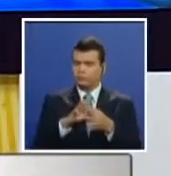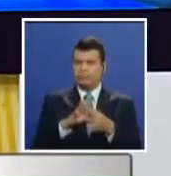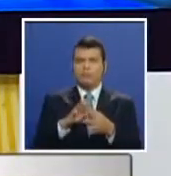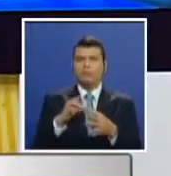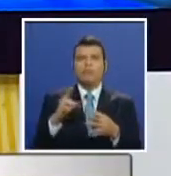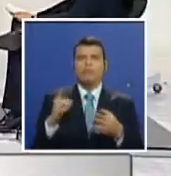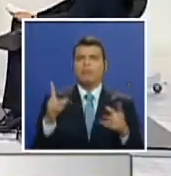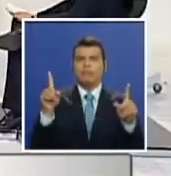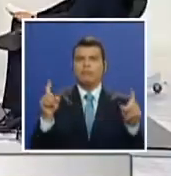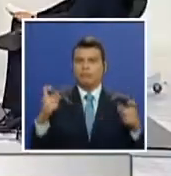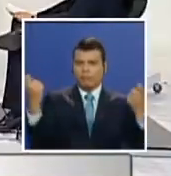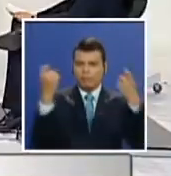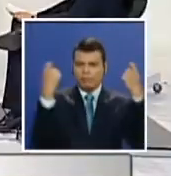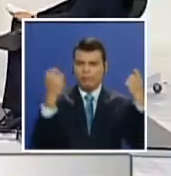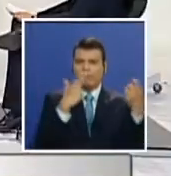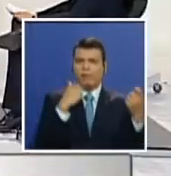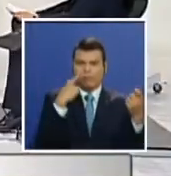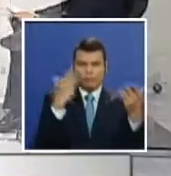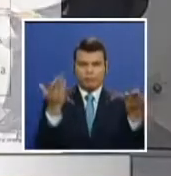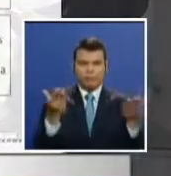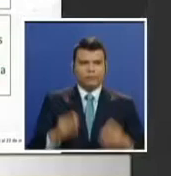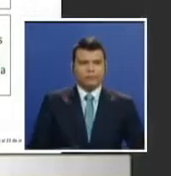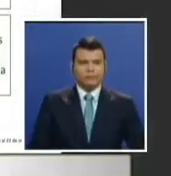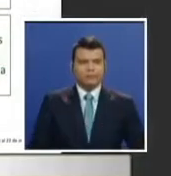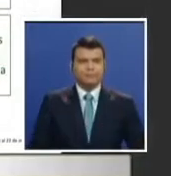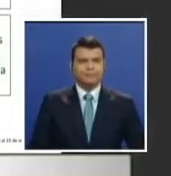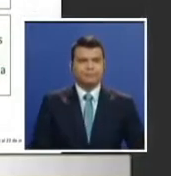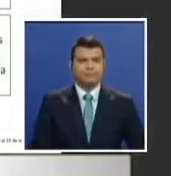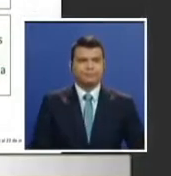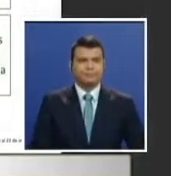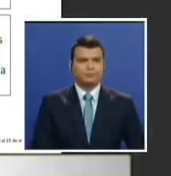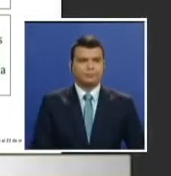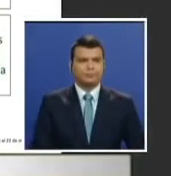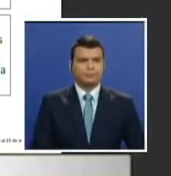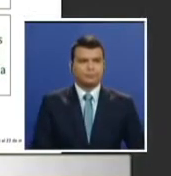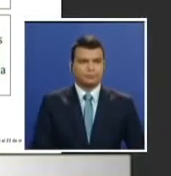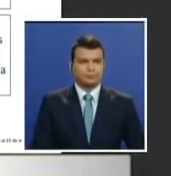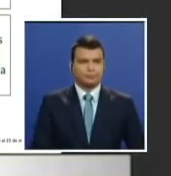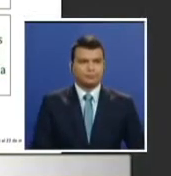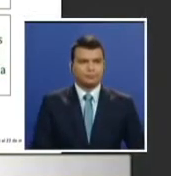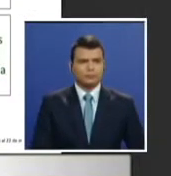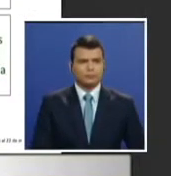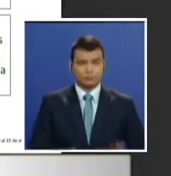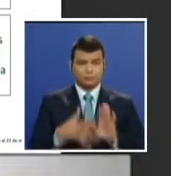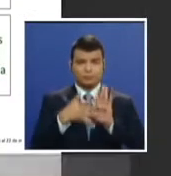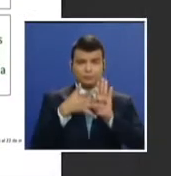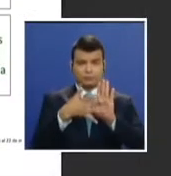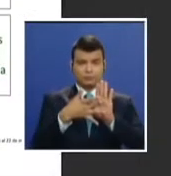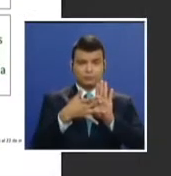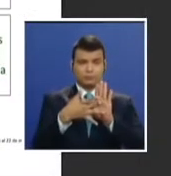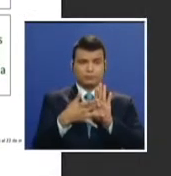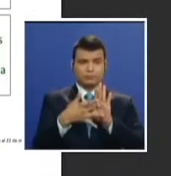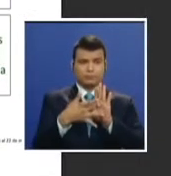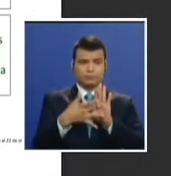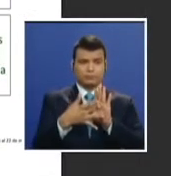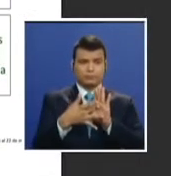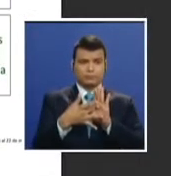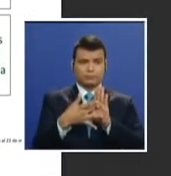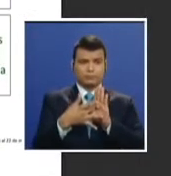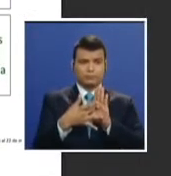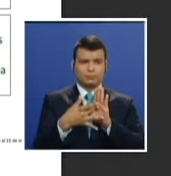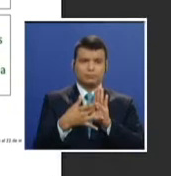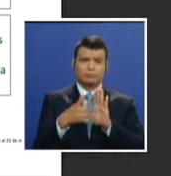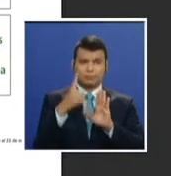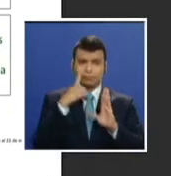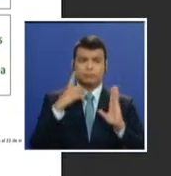con el azúcar mire aquí hay una gráfica si le podemos mostrar que me está adelante o sea yo creo que uno